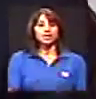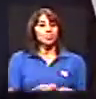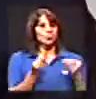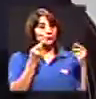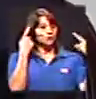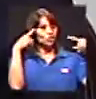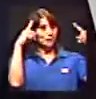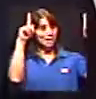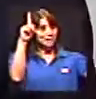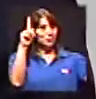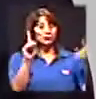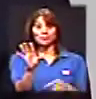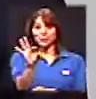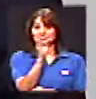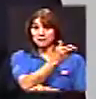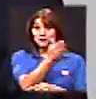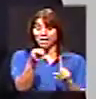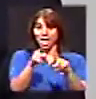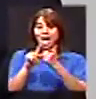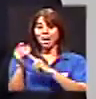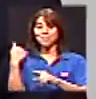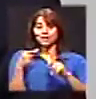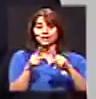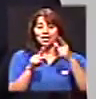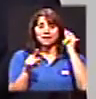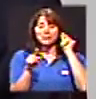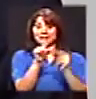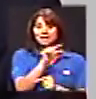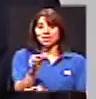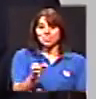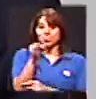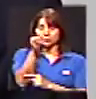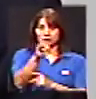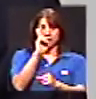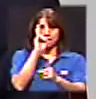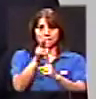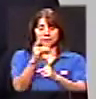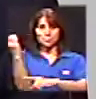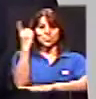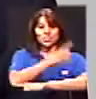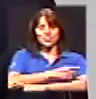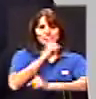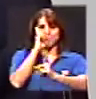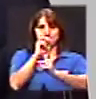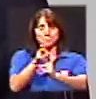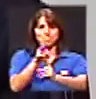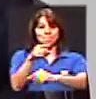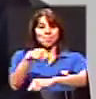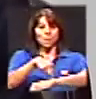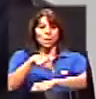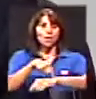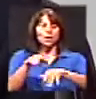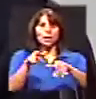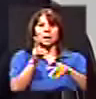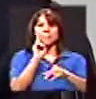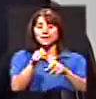y le invitamos a las amigas y amigos a que la próxima semana, en estos mismos tiempos, lugares